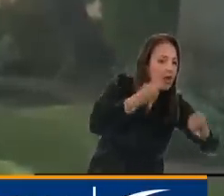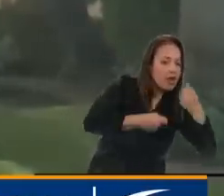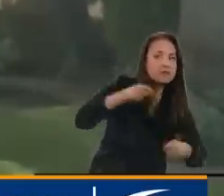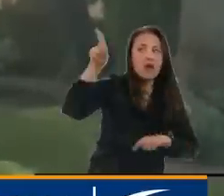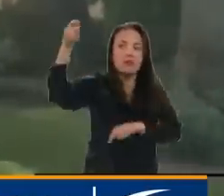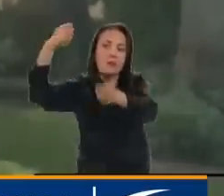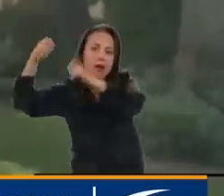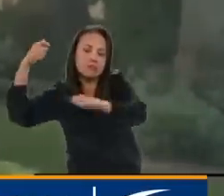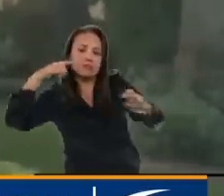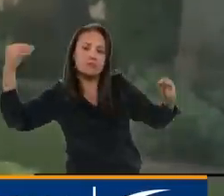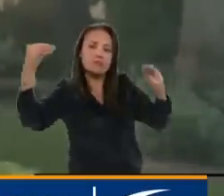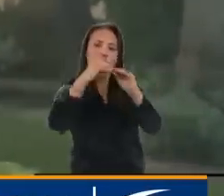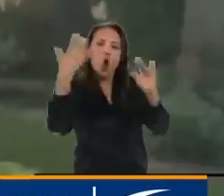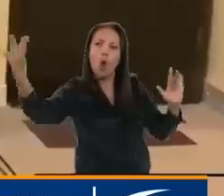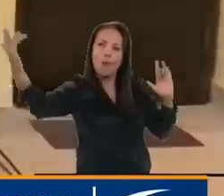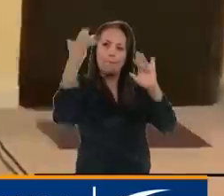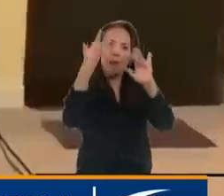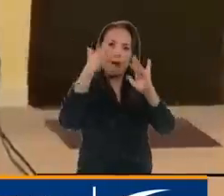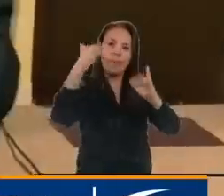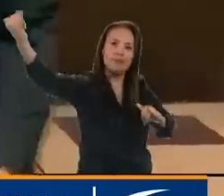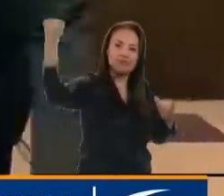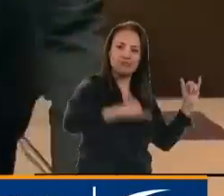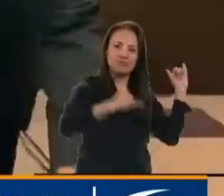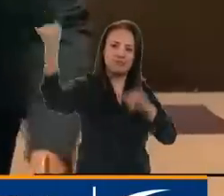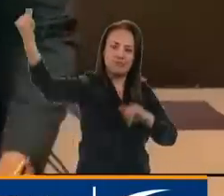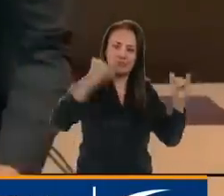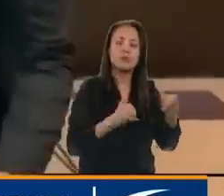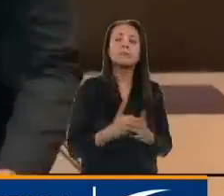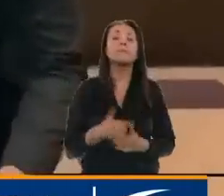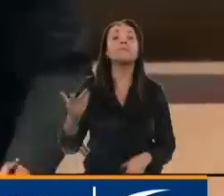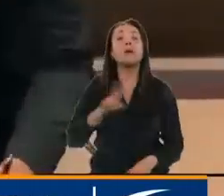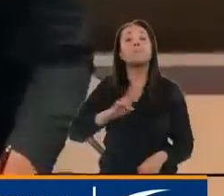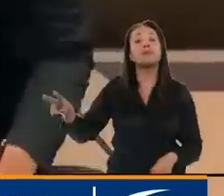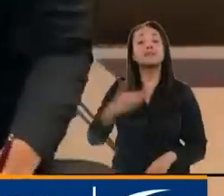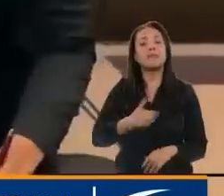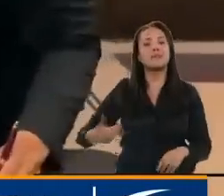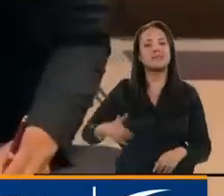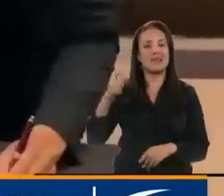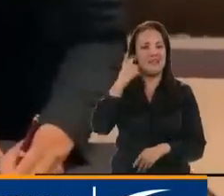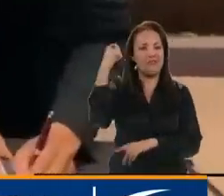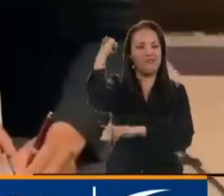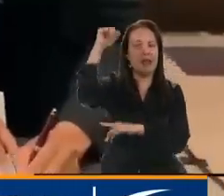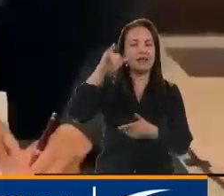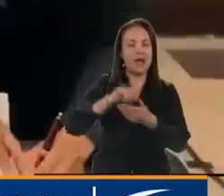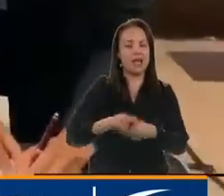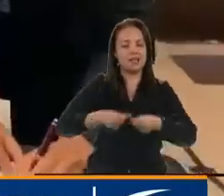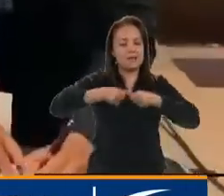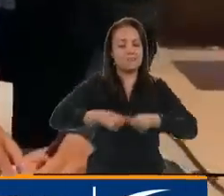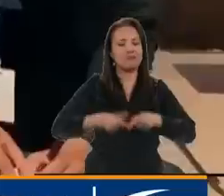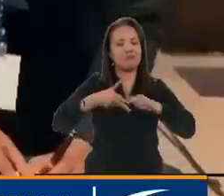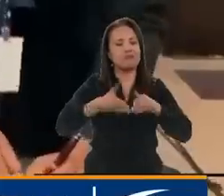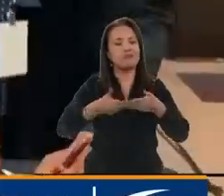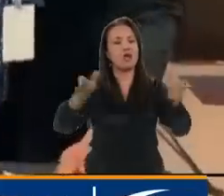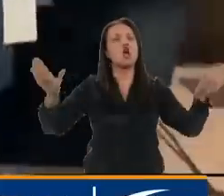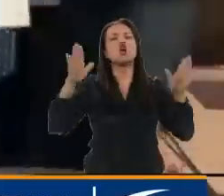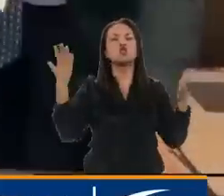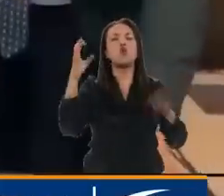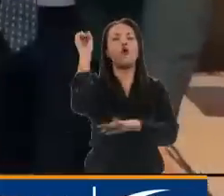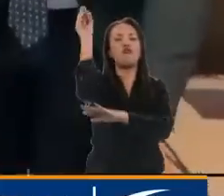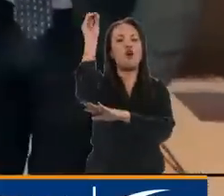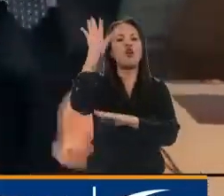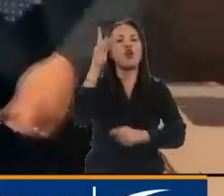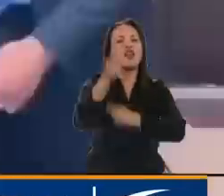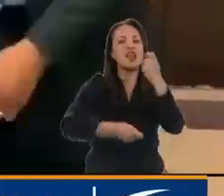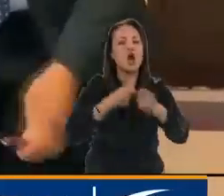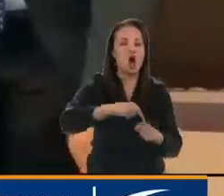oportunidades de conexión aérea entre las dos naciones. La vicepresidenta Francia Márquez fue la encargada de instalar el foro de negocios Colombia-Sudáfrica